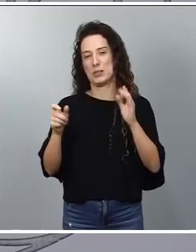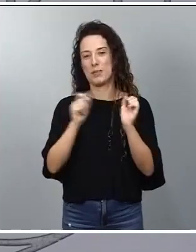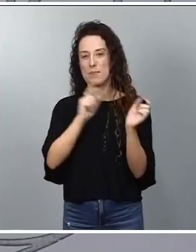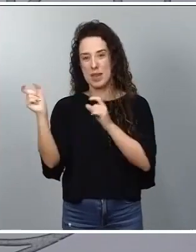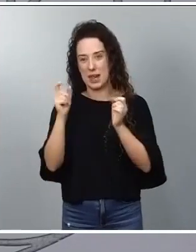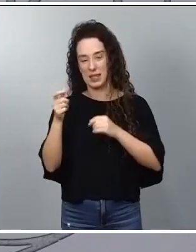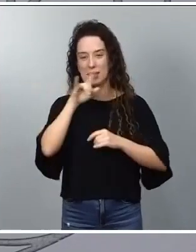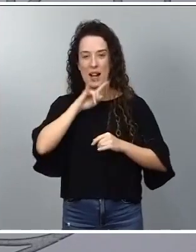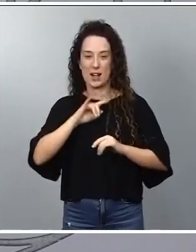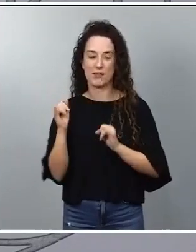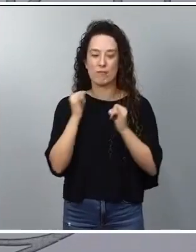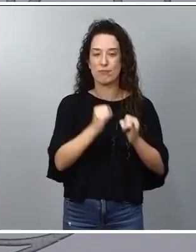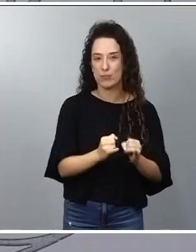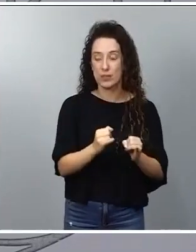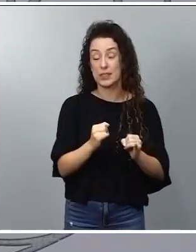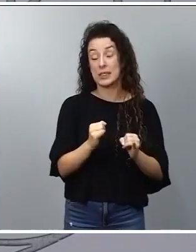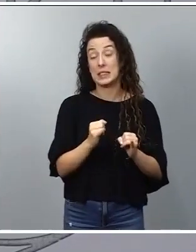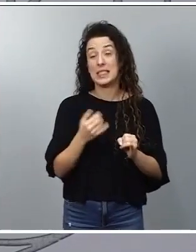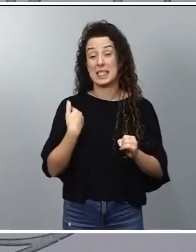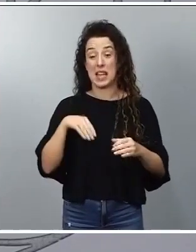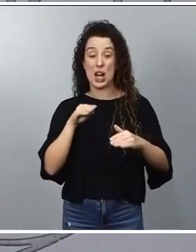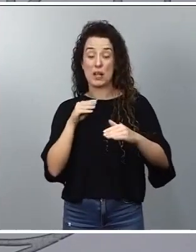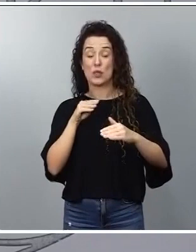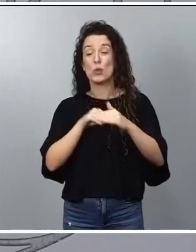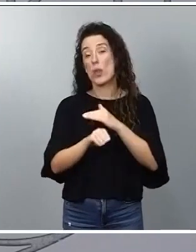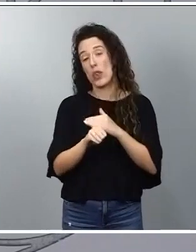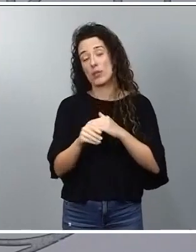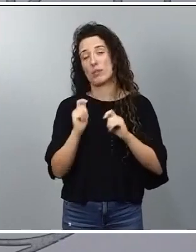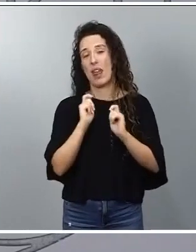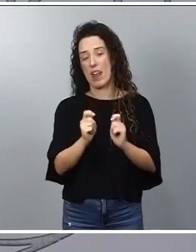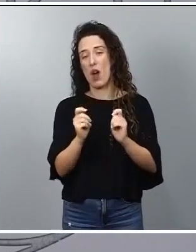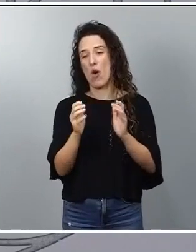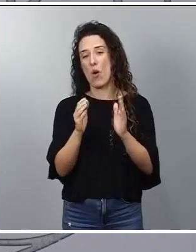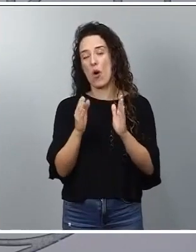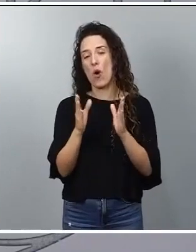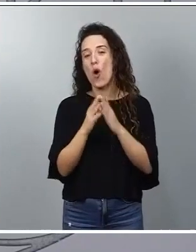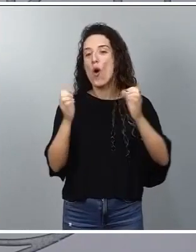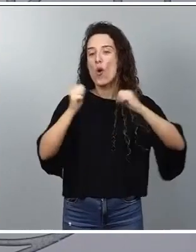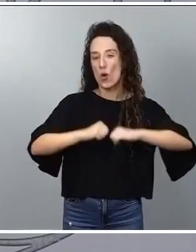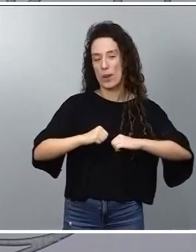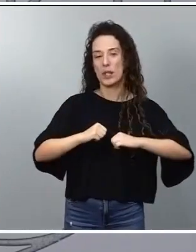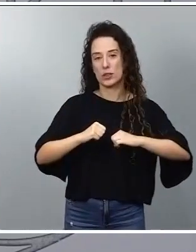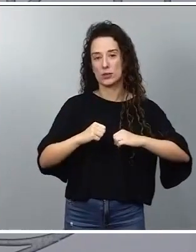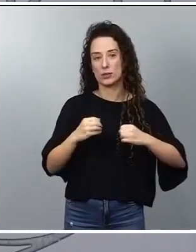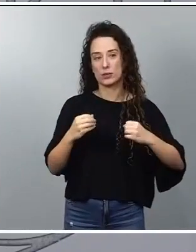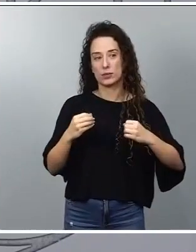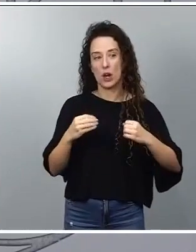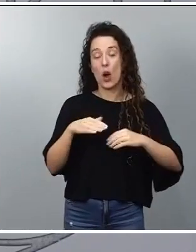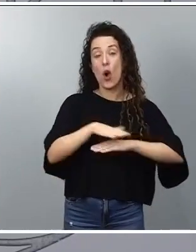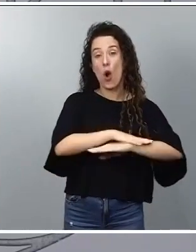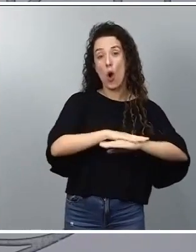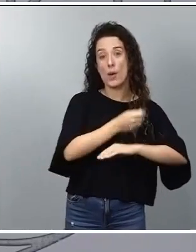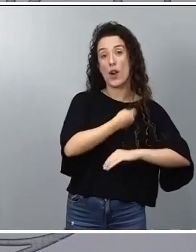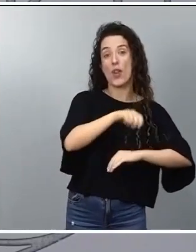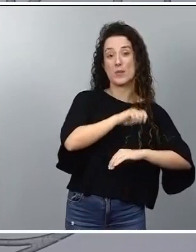Tras esta concesión de la subvención, se concretará un convenio, unha firma de convenio entre o goberno de España